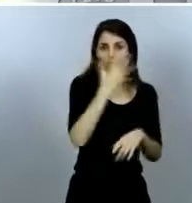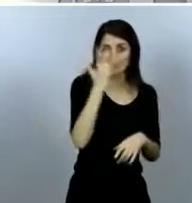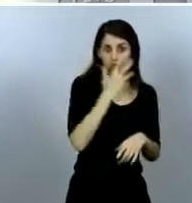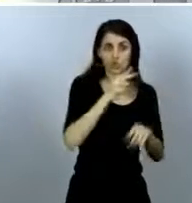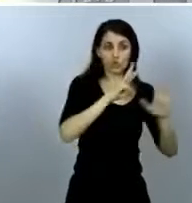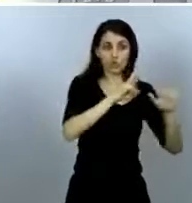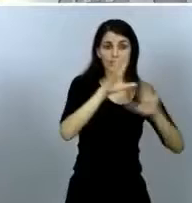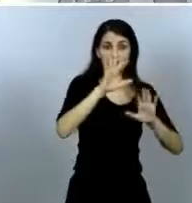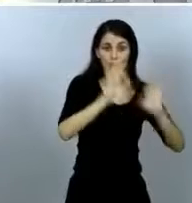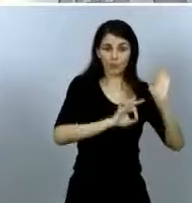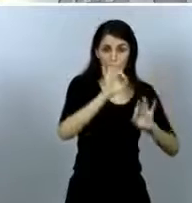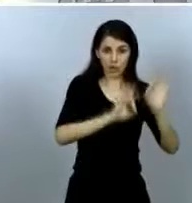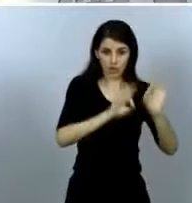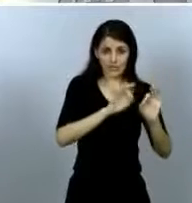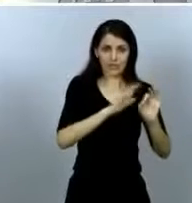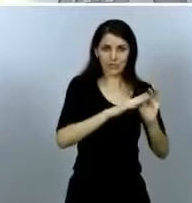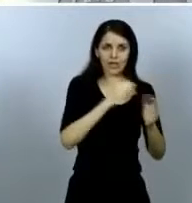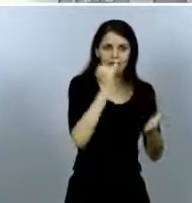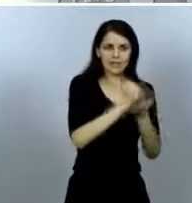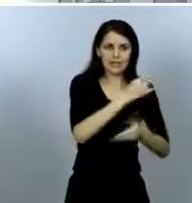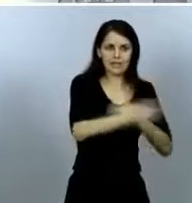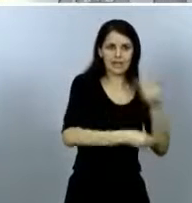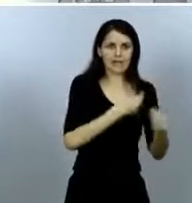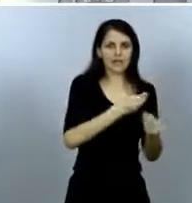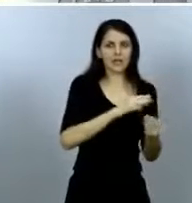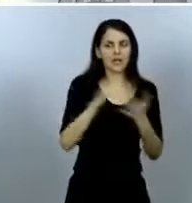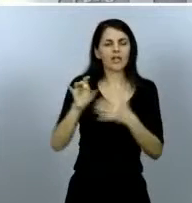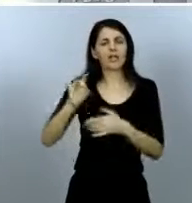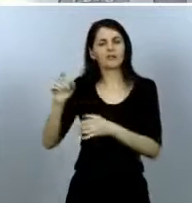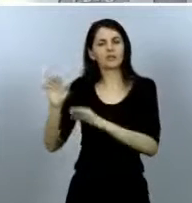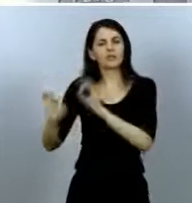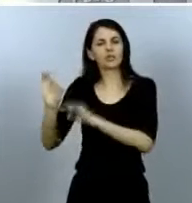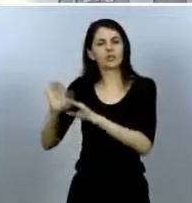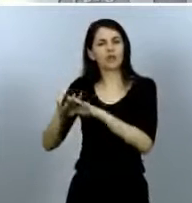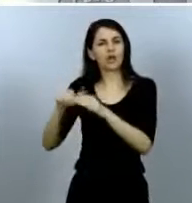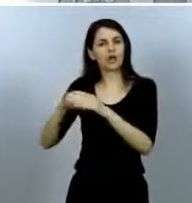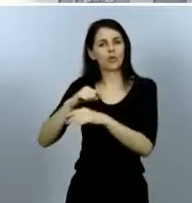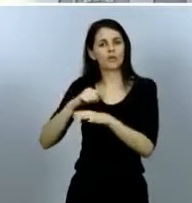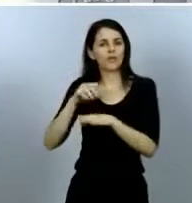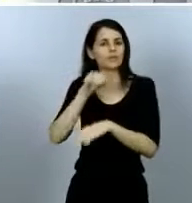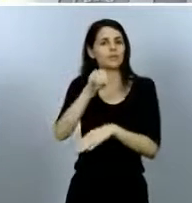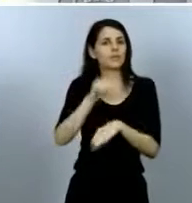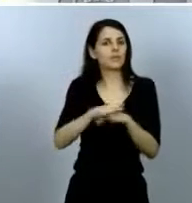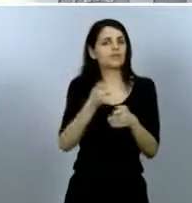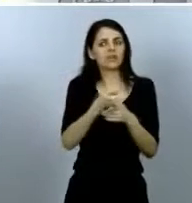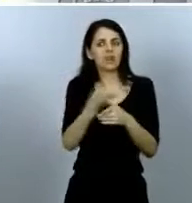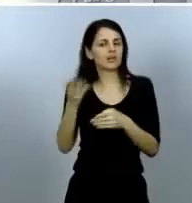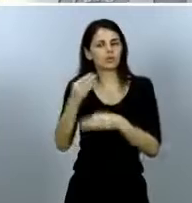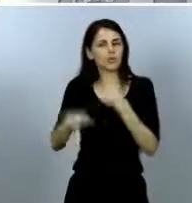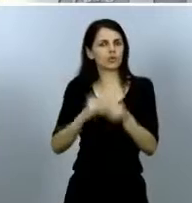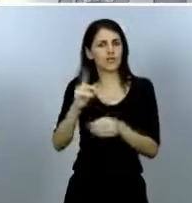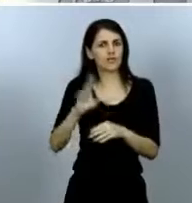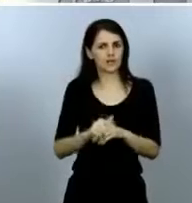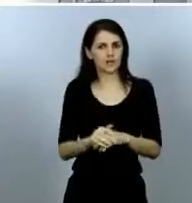en hospitales porque no se hace al 15% restante nos van a informar de la segunda ola del estudio de sel o prevalencia